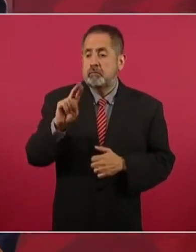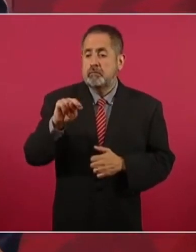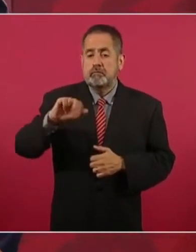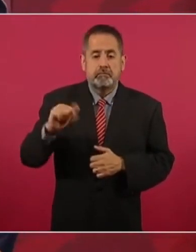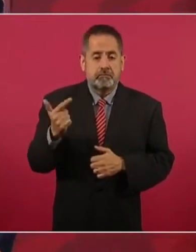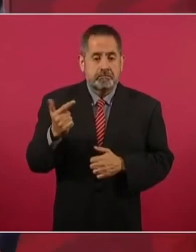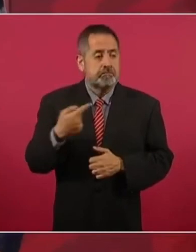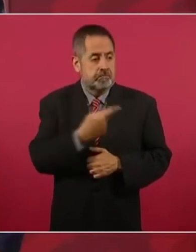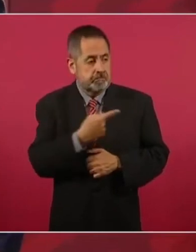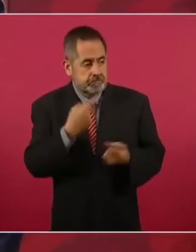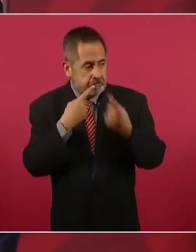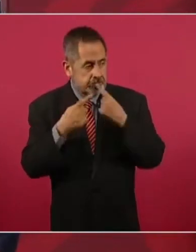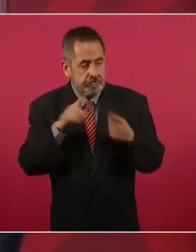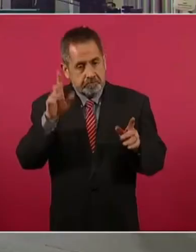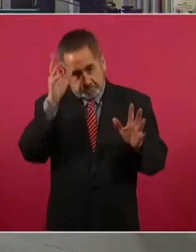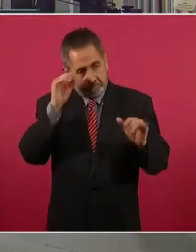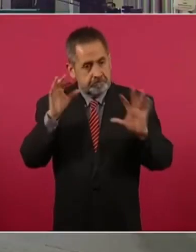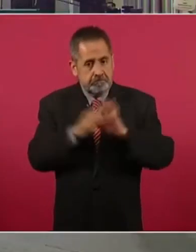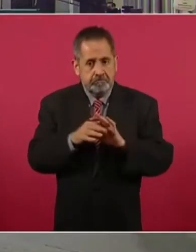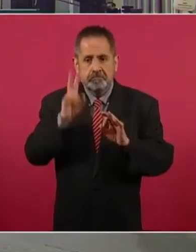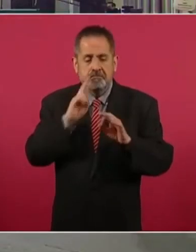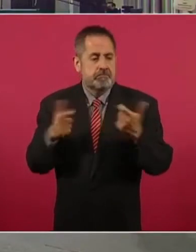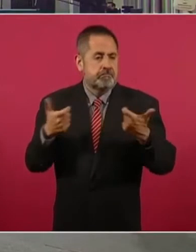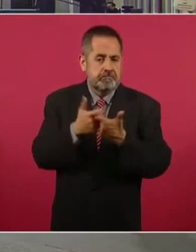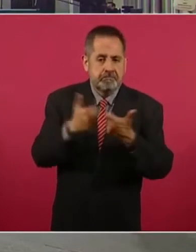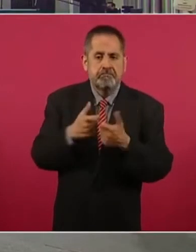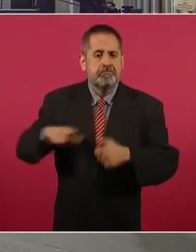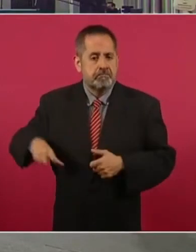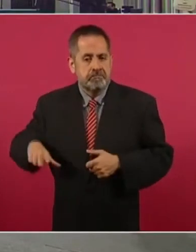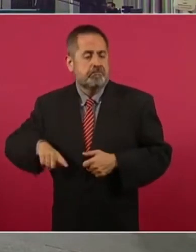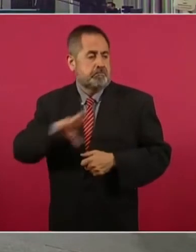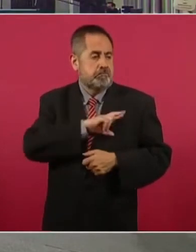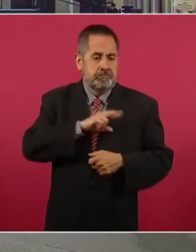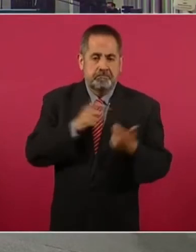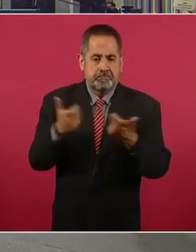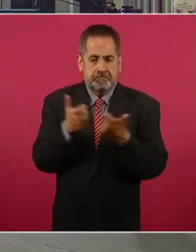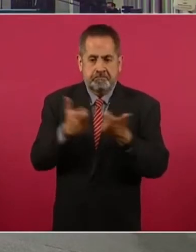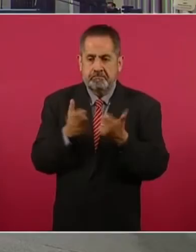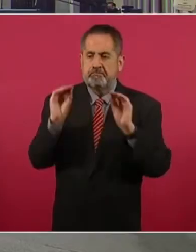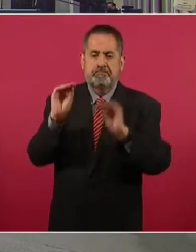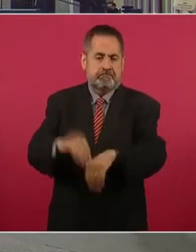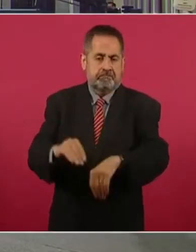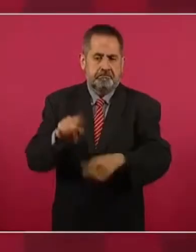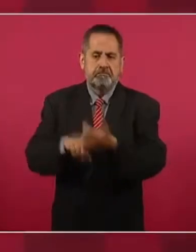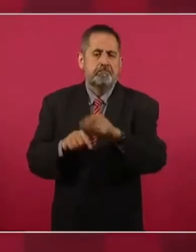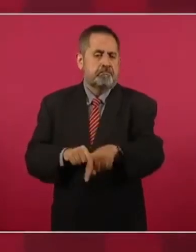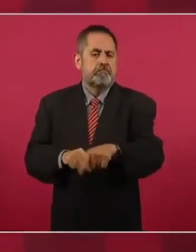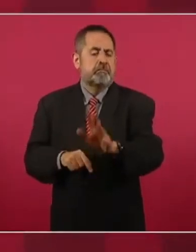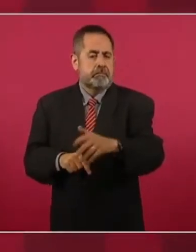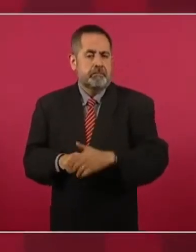y buscando combinar inversión pública, inversión privada. Y una de las